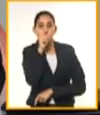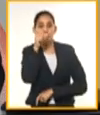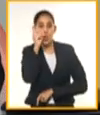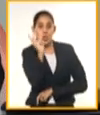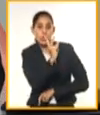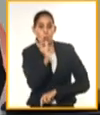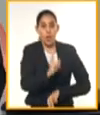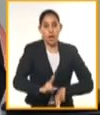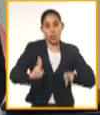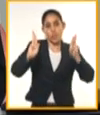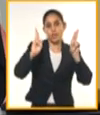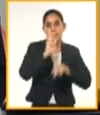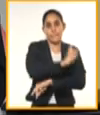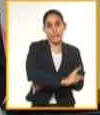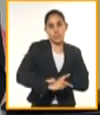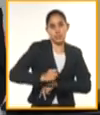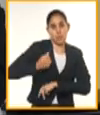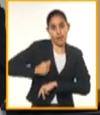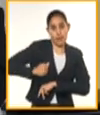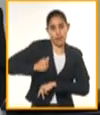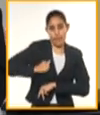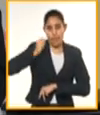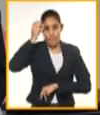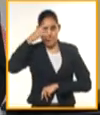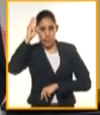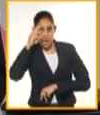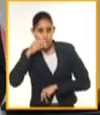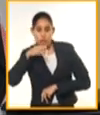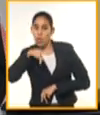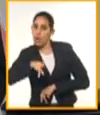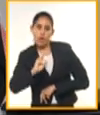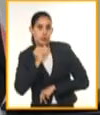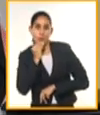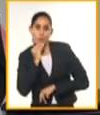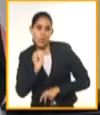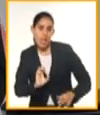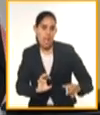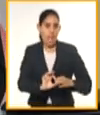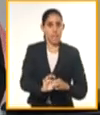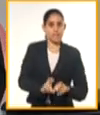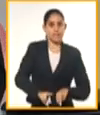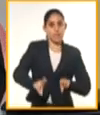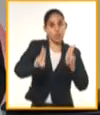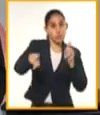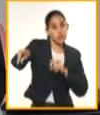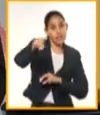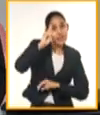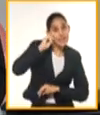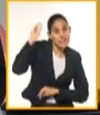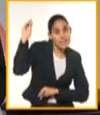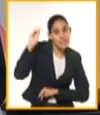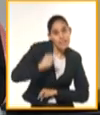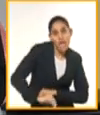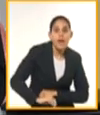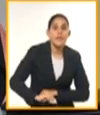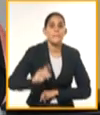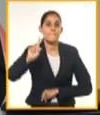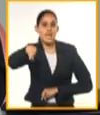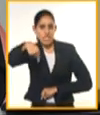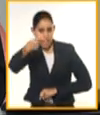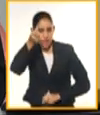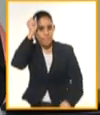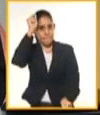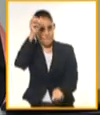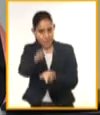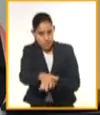para México ni para Canadá, dijo Trump así en la Casa Blanca este lunes. Los aranceles, ya saben, están listos, entrarán en vigor mañana, dijo